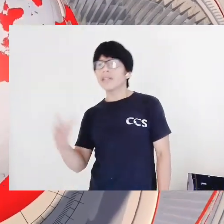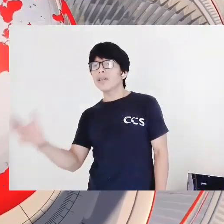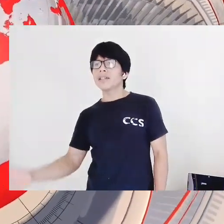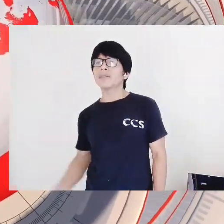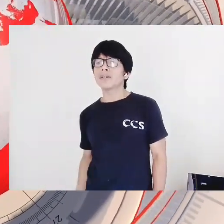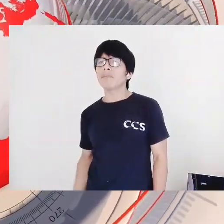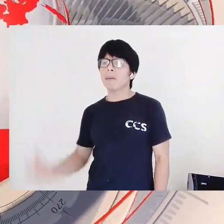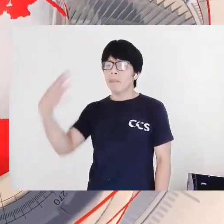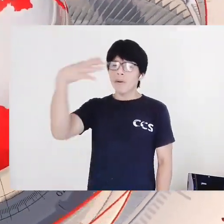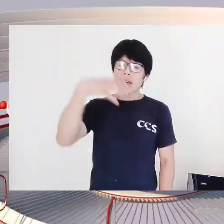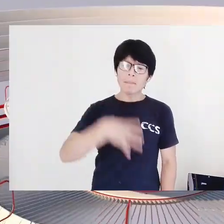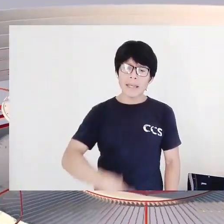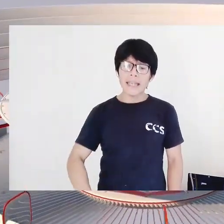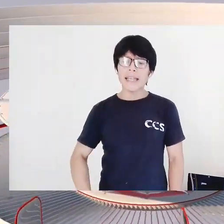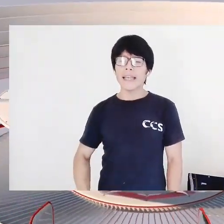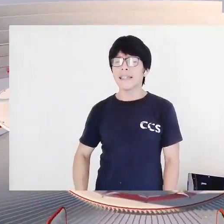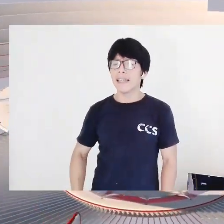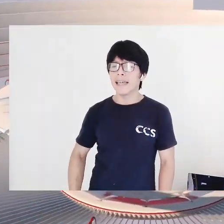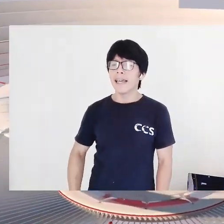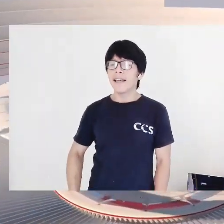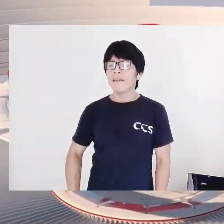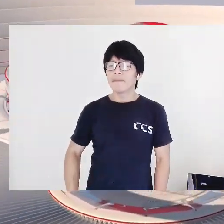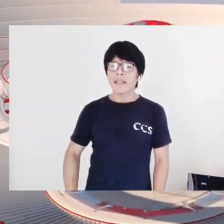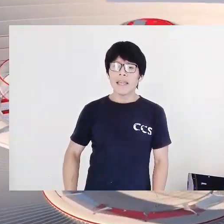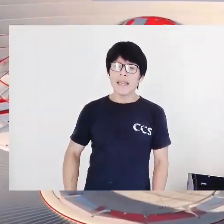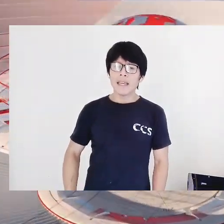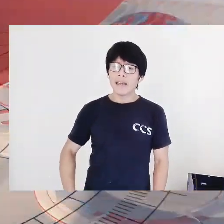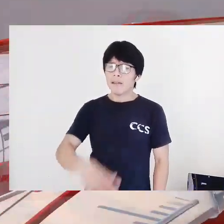Se suscita una situación, me pongo la playera